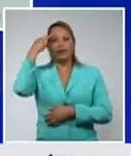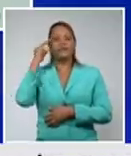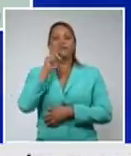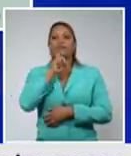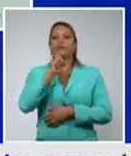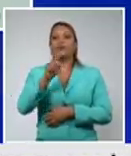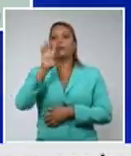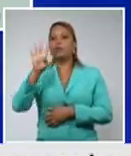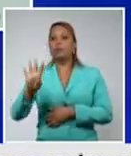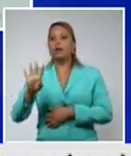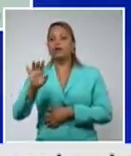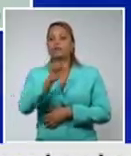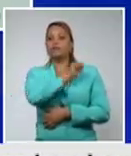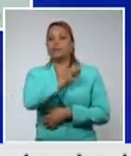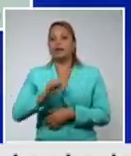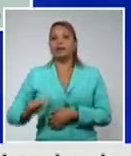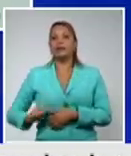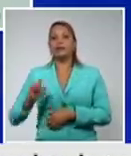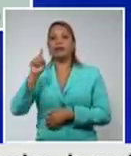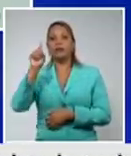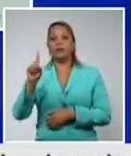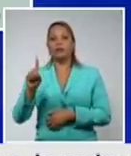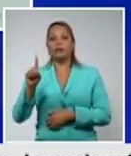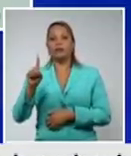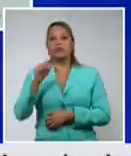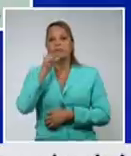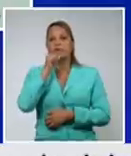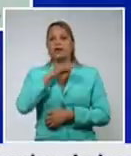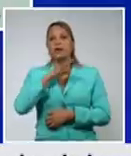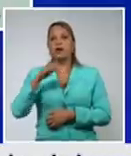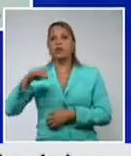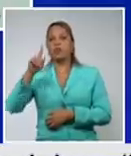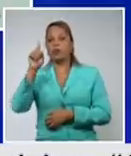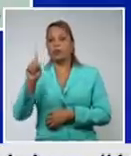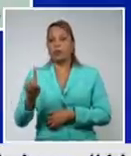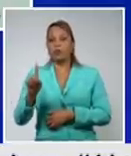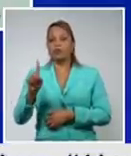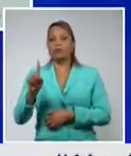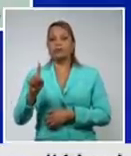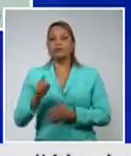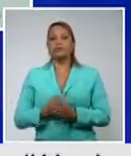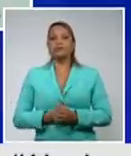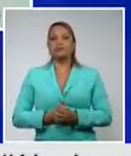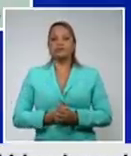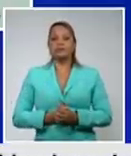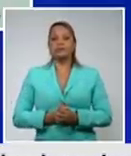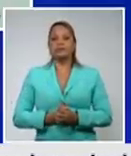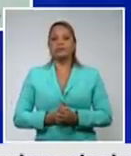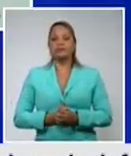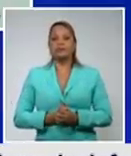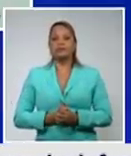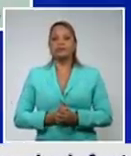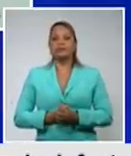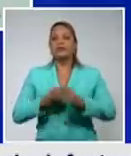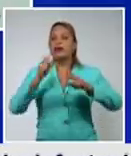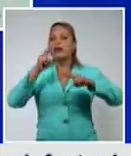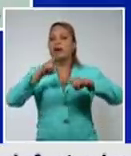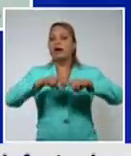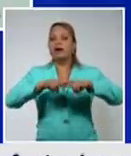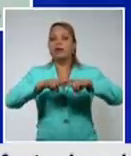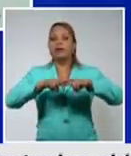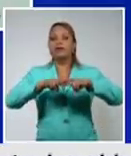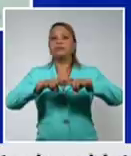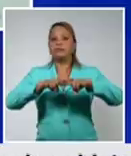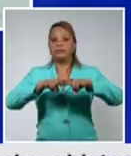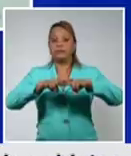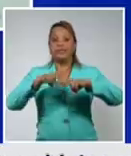Baños 4 y Alquízar y Bahía Honda un caso autóctono cada uno. La Habana, que